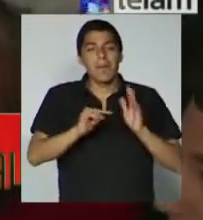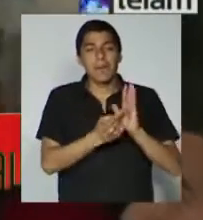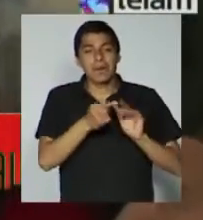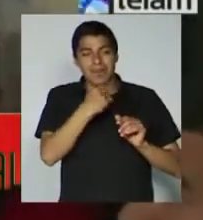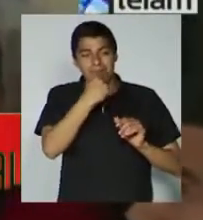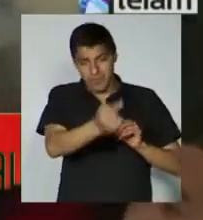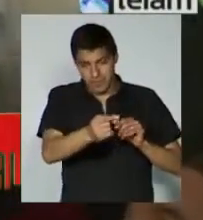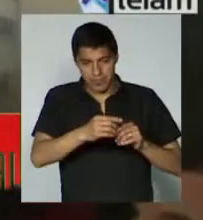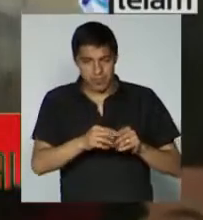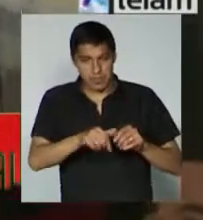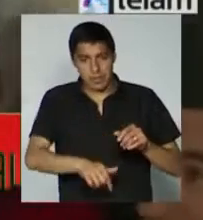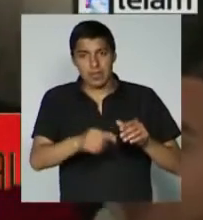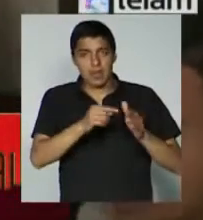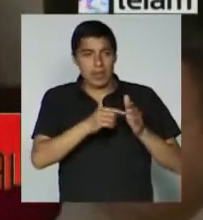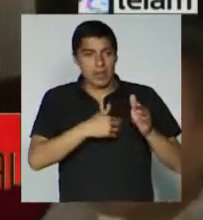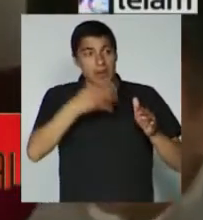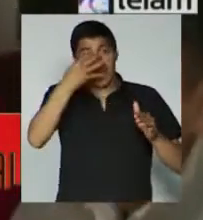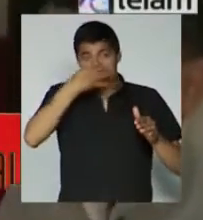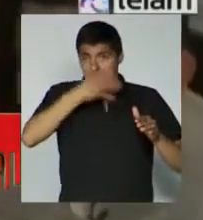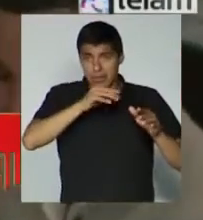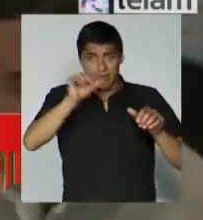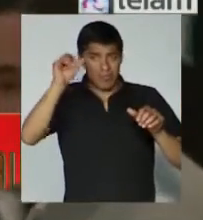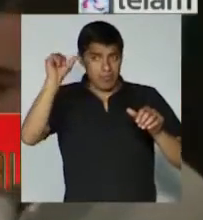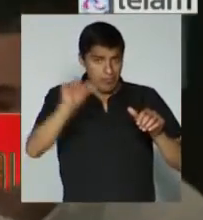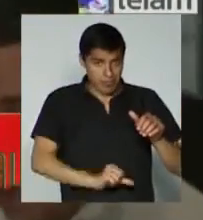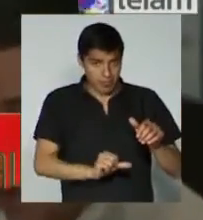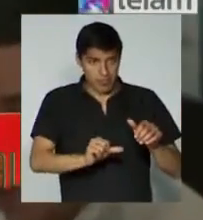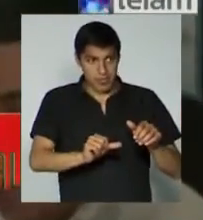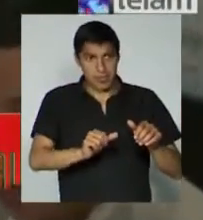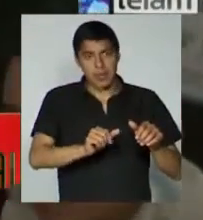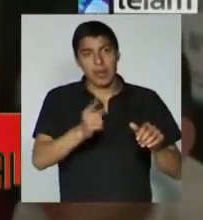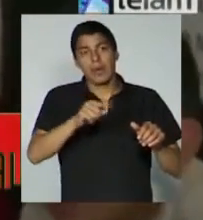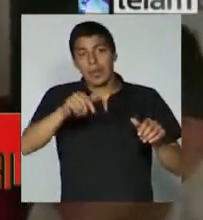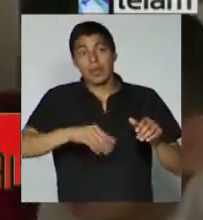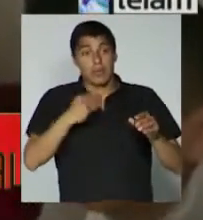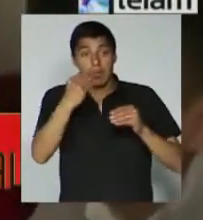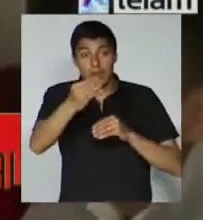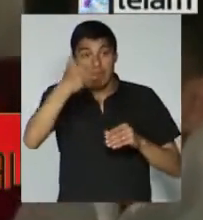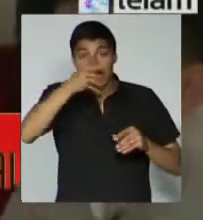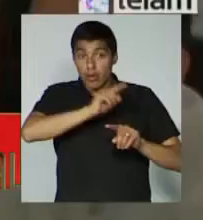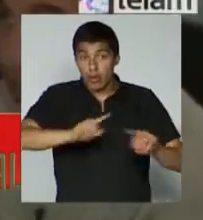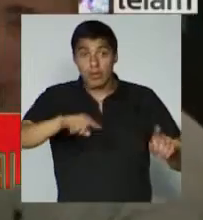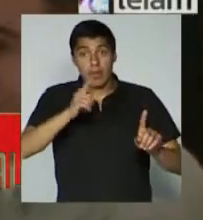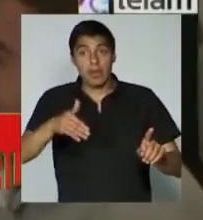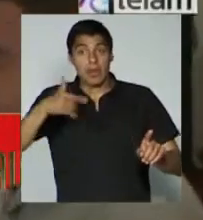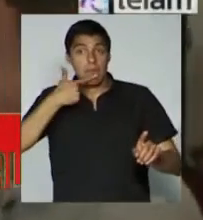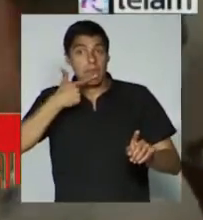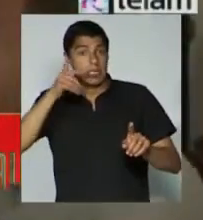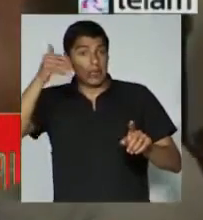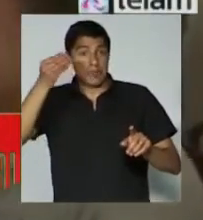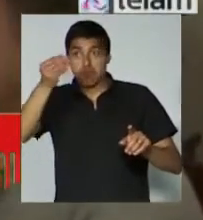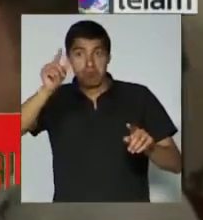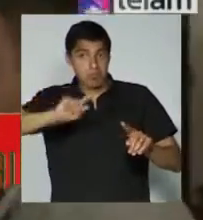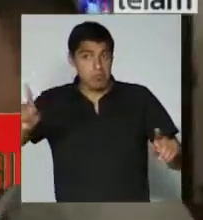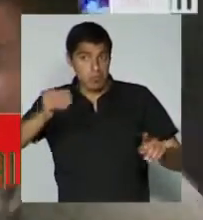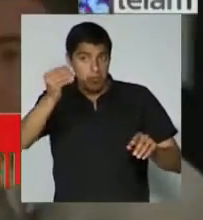tiró mucho para atrás la presencia de Aníbal Fernández, en esta no va a estar Aníbal Fernández y no va a estar Massa. Entonces, en